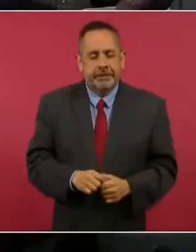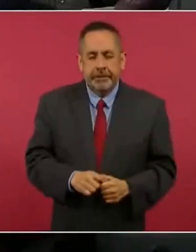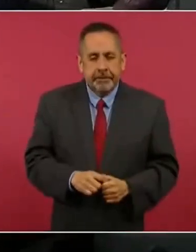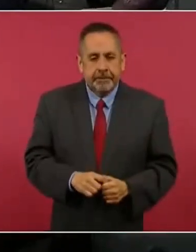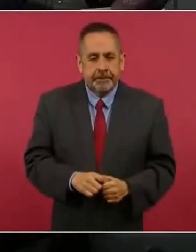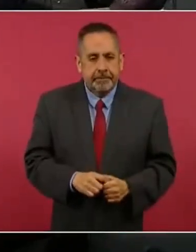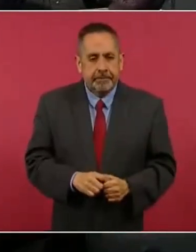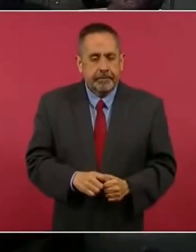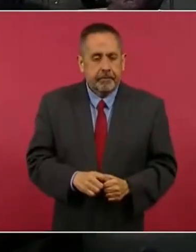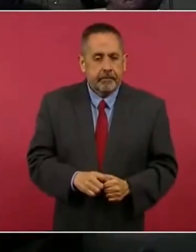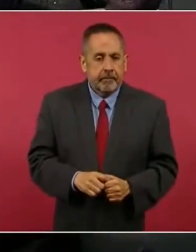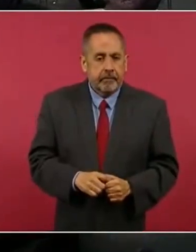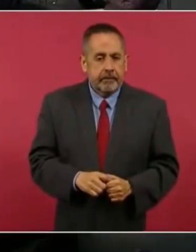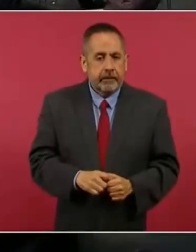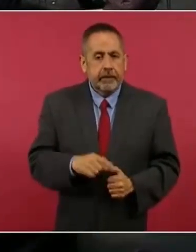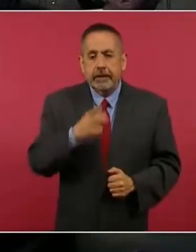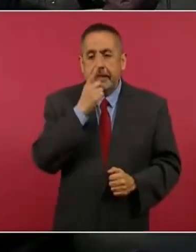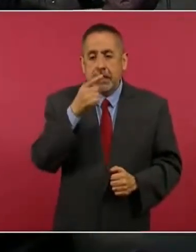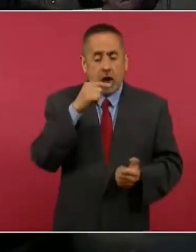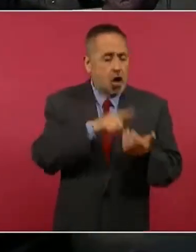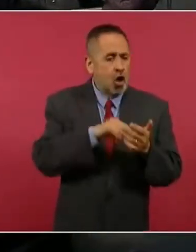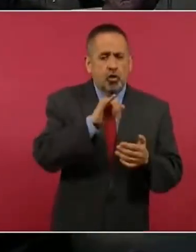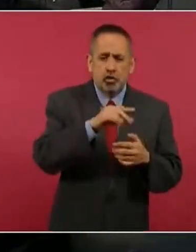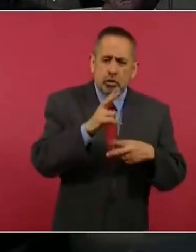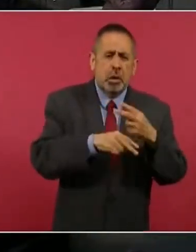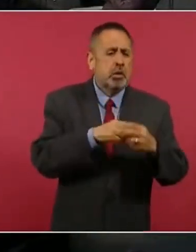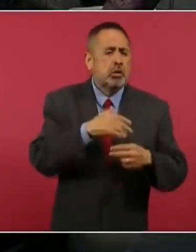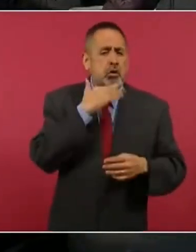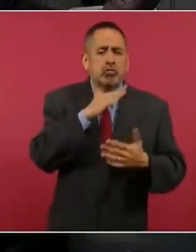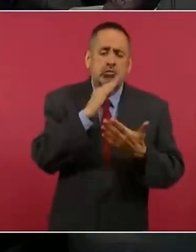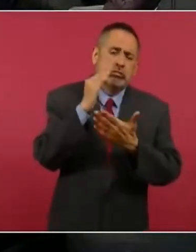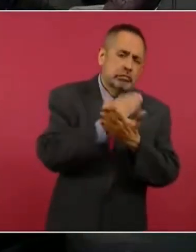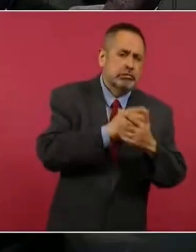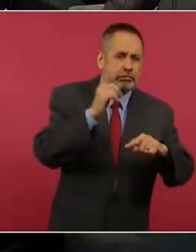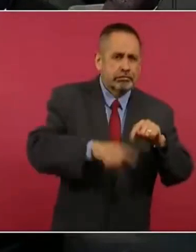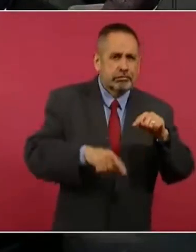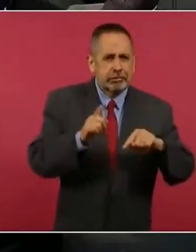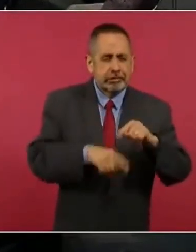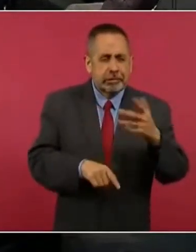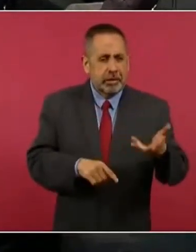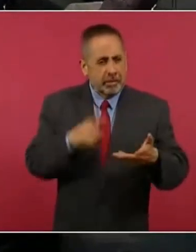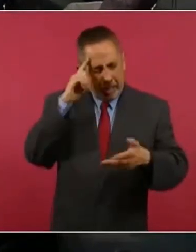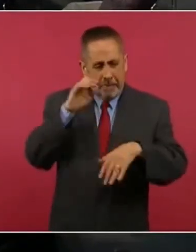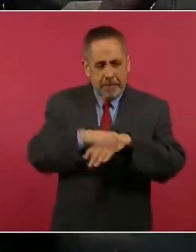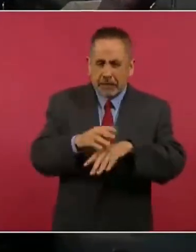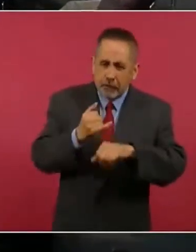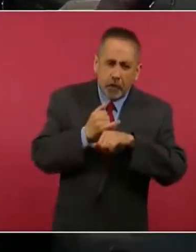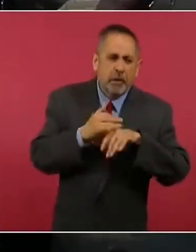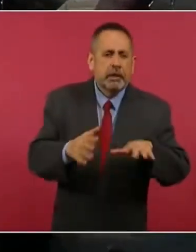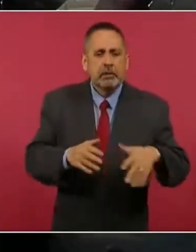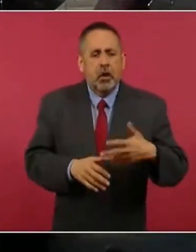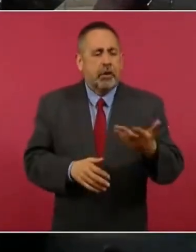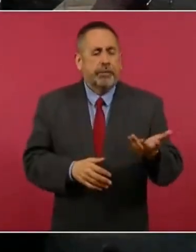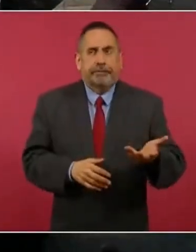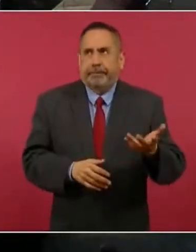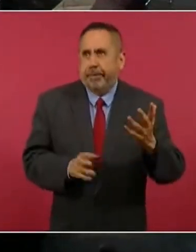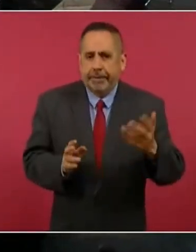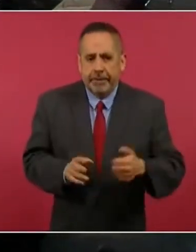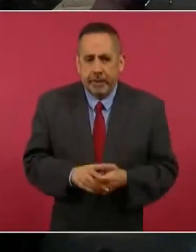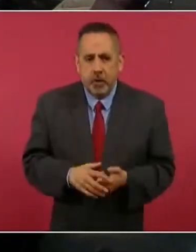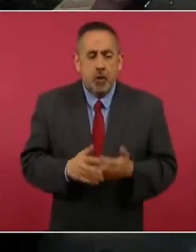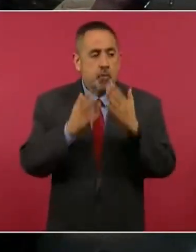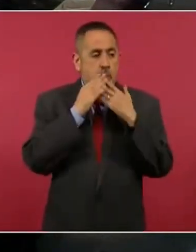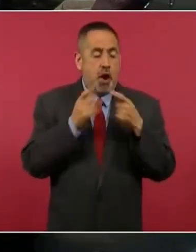íbamos a combatir la corrupción, íbamos a tener acceso a la información, no iba a